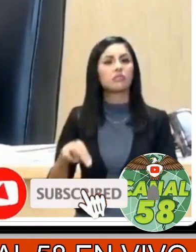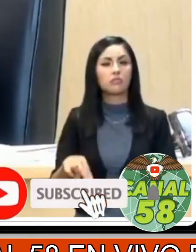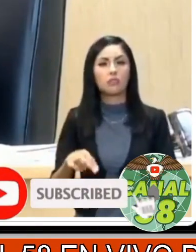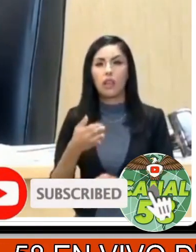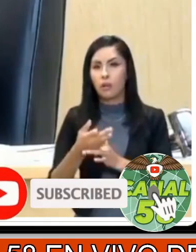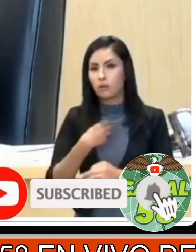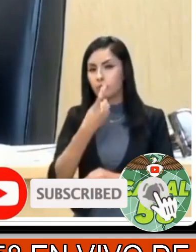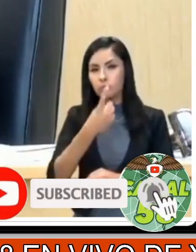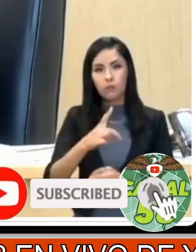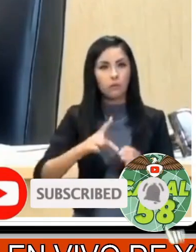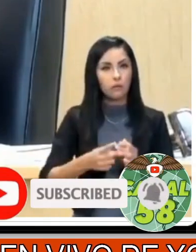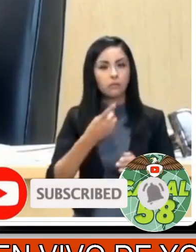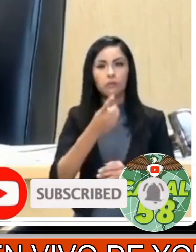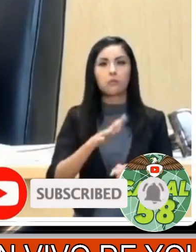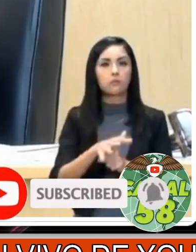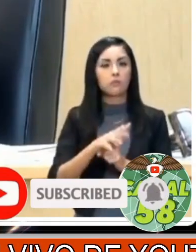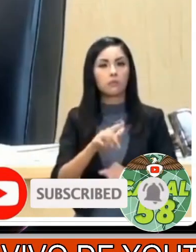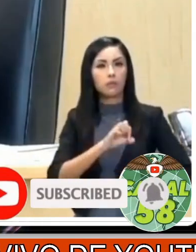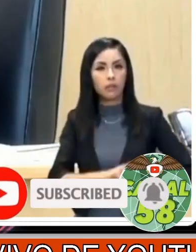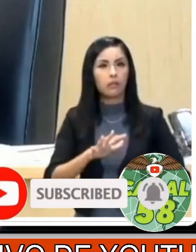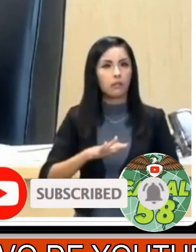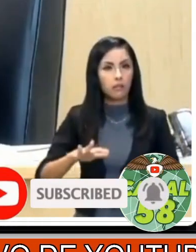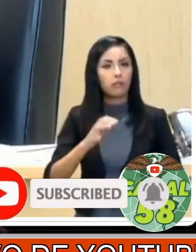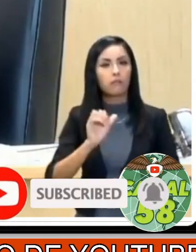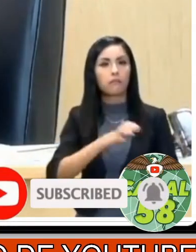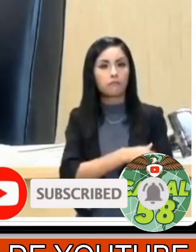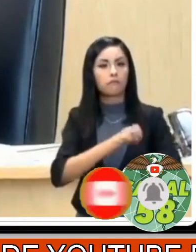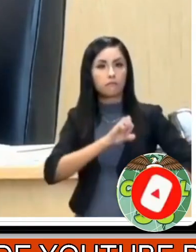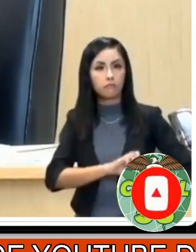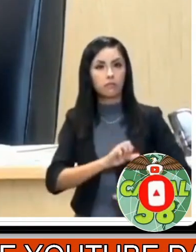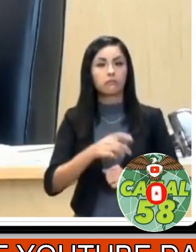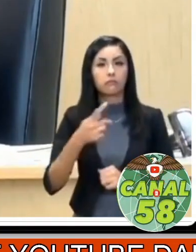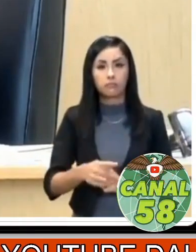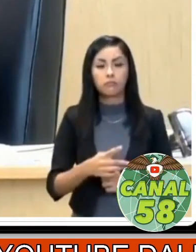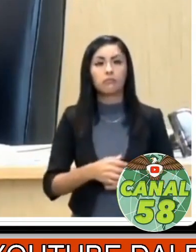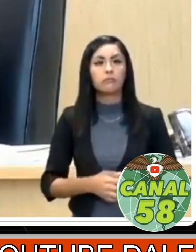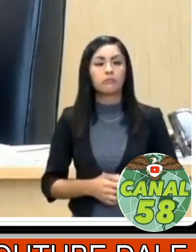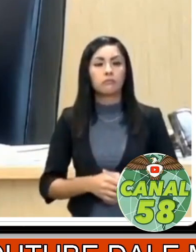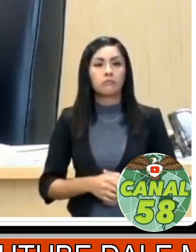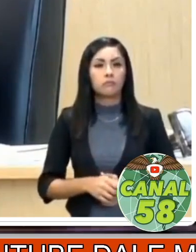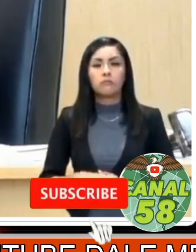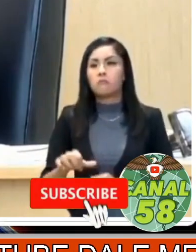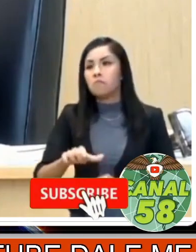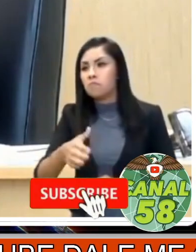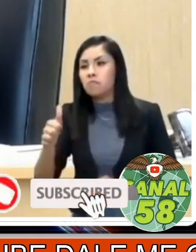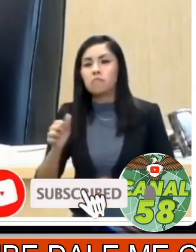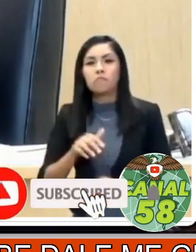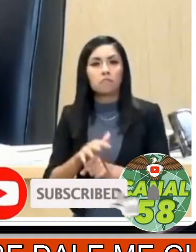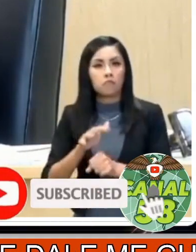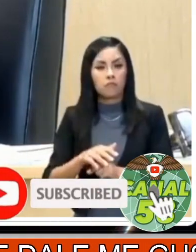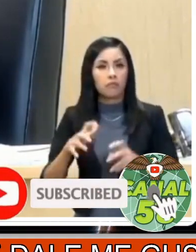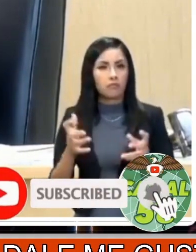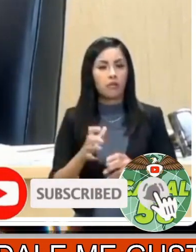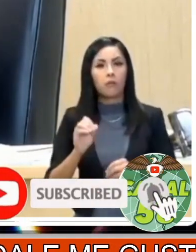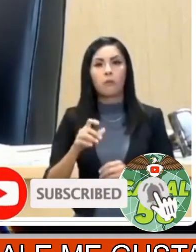vuelvo a decir, del ejército y de las fuerzas permanentes en otros tipos de acciones